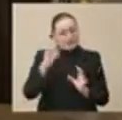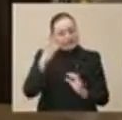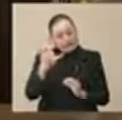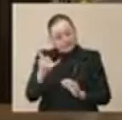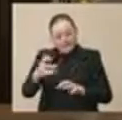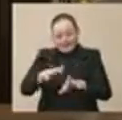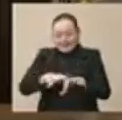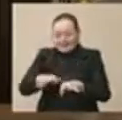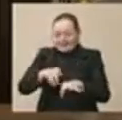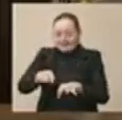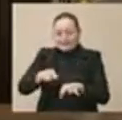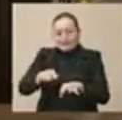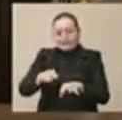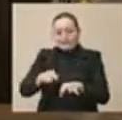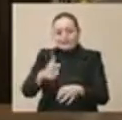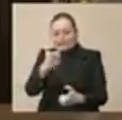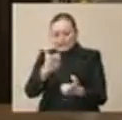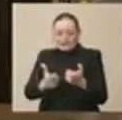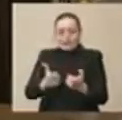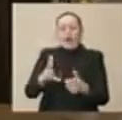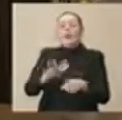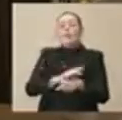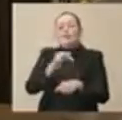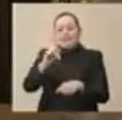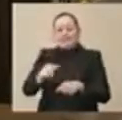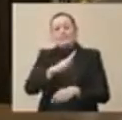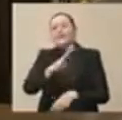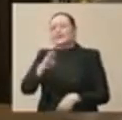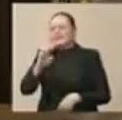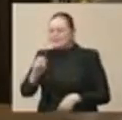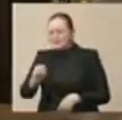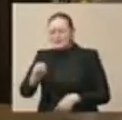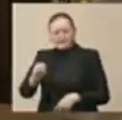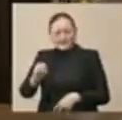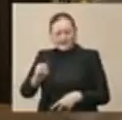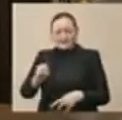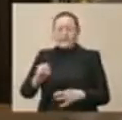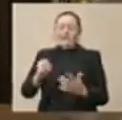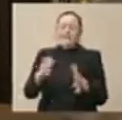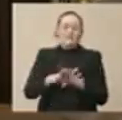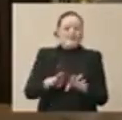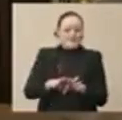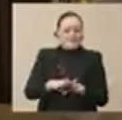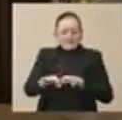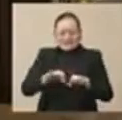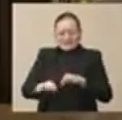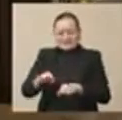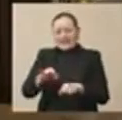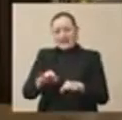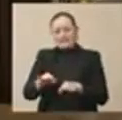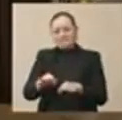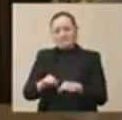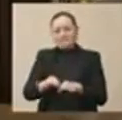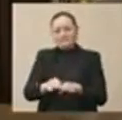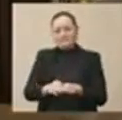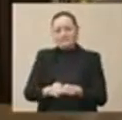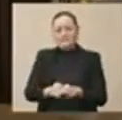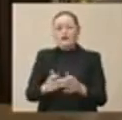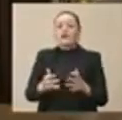funcionando nuestra economía lo que tanto trabajo nos ha costado tanto trabajo ponerla de